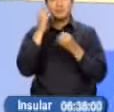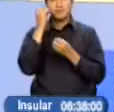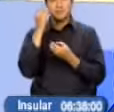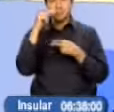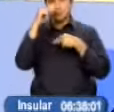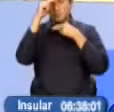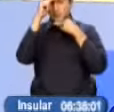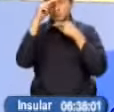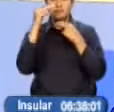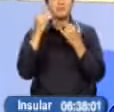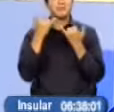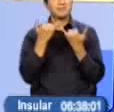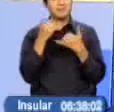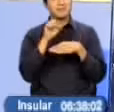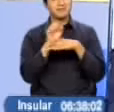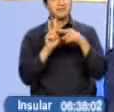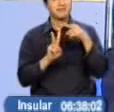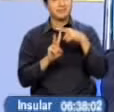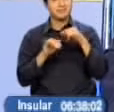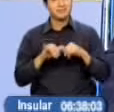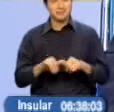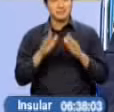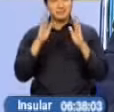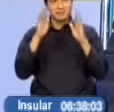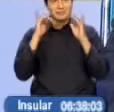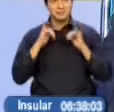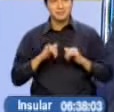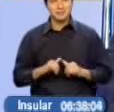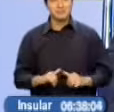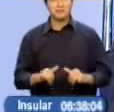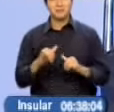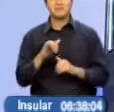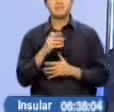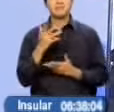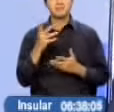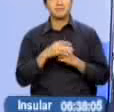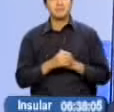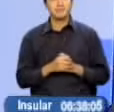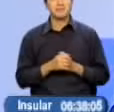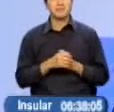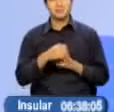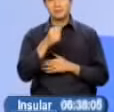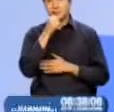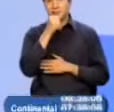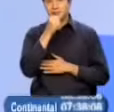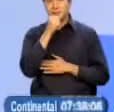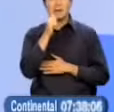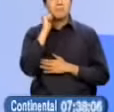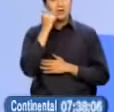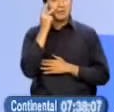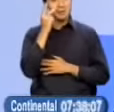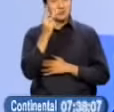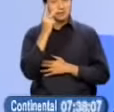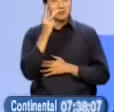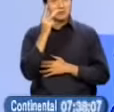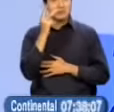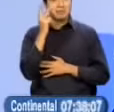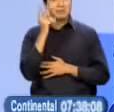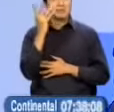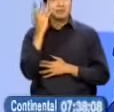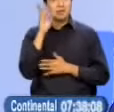y noticias aquí en ecuador te vencían en la sintonía soy k no rosca al pensamiento crítico y los espero el día mañana para cerrar